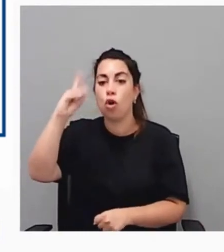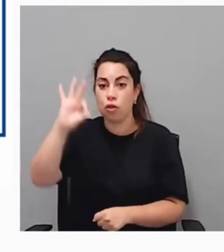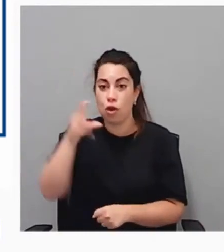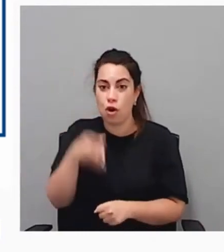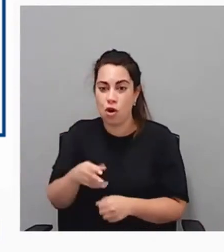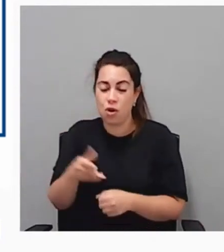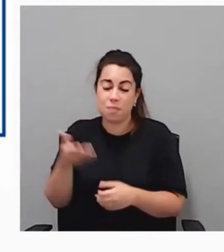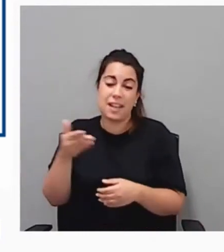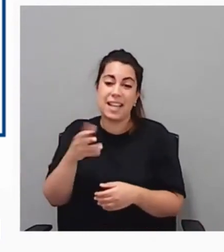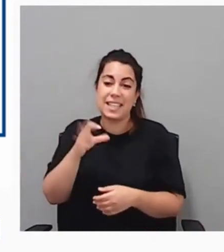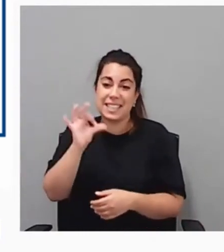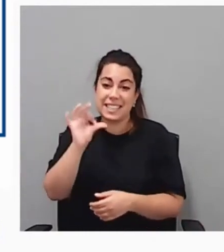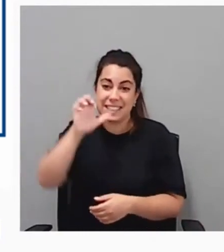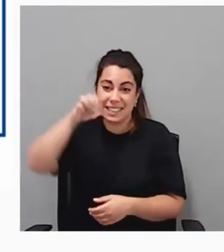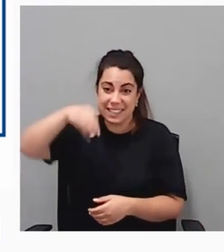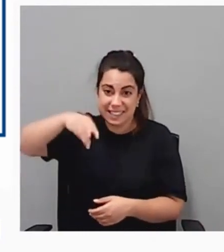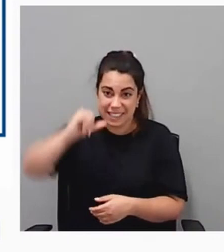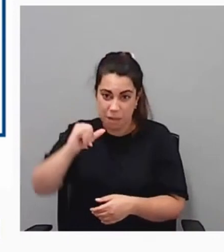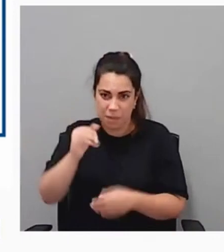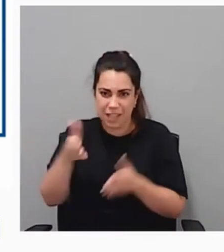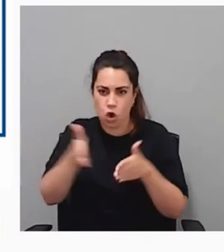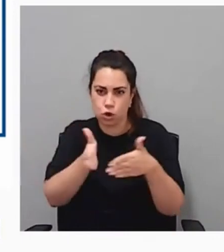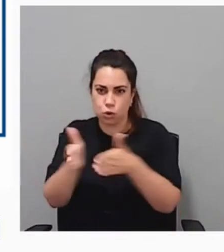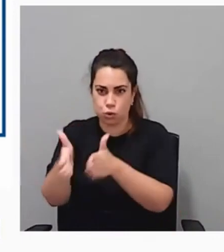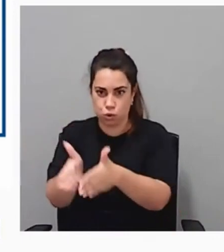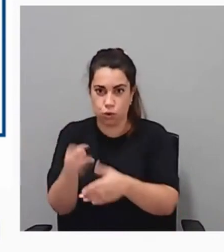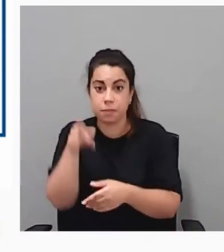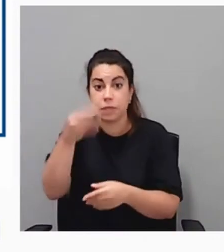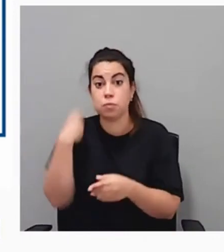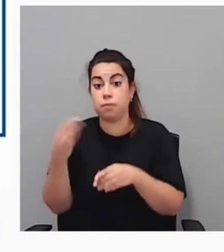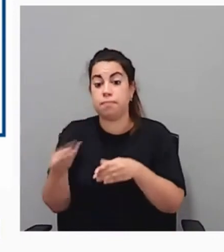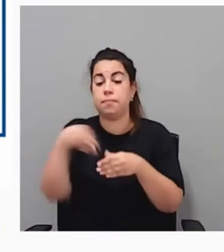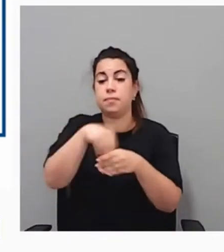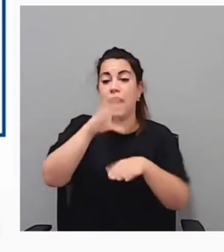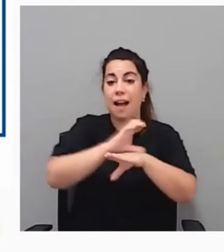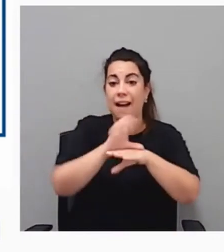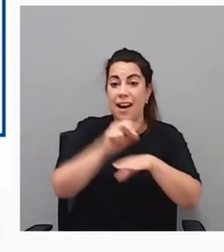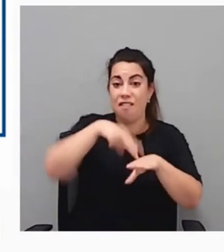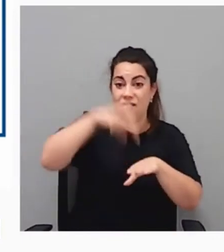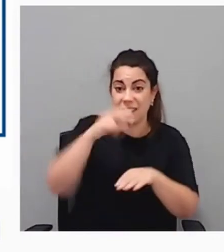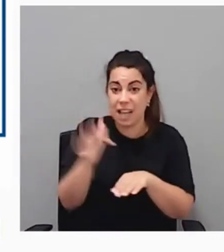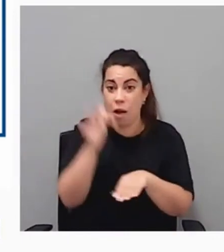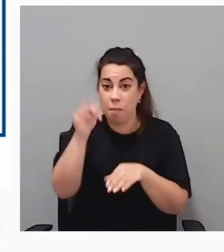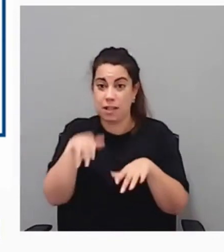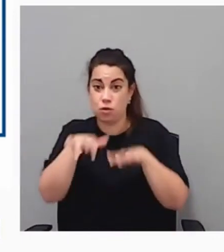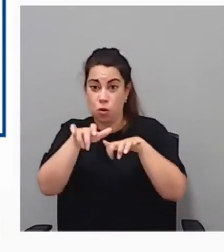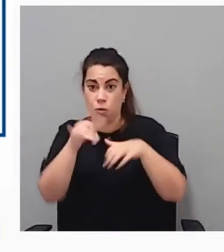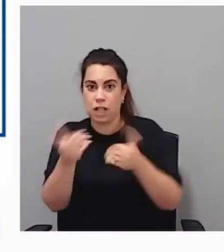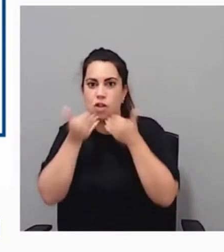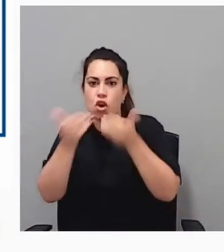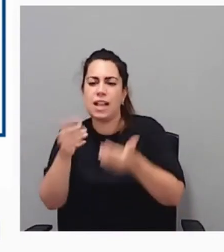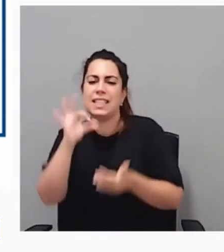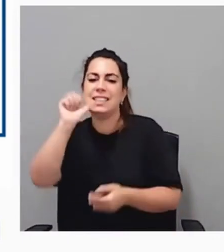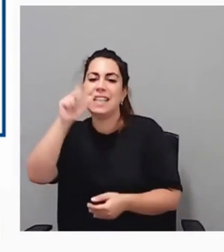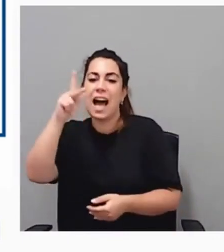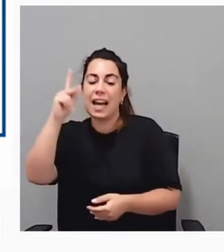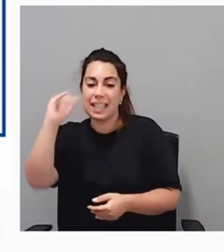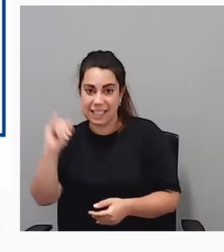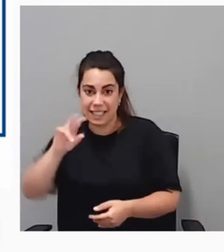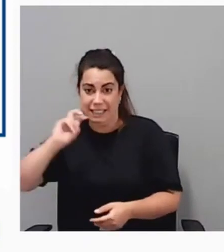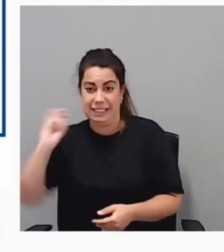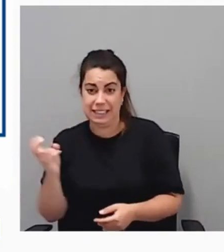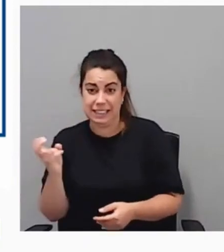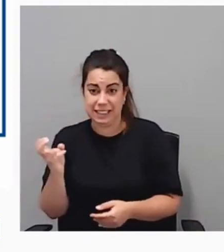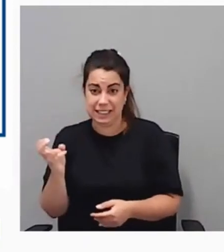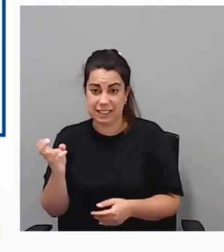Japón entra en la carrera de la física y de la computación a través de Esaki y otros muchos, porque son los que